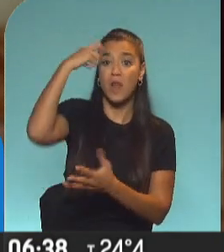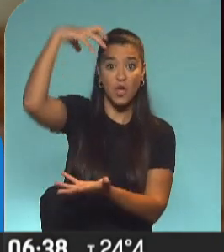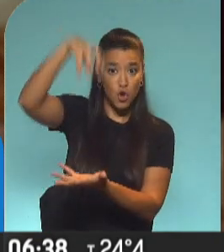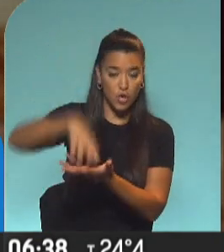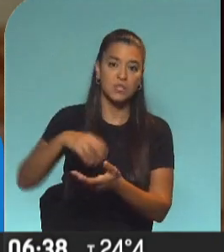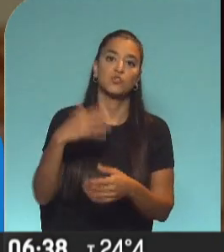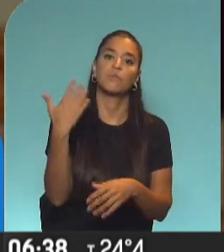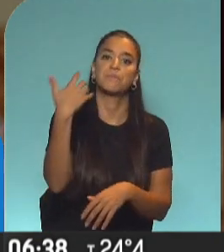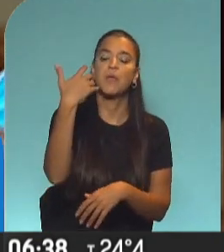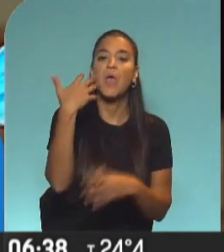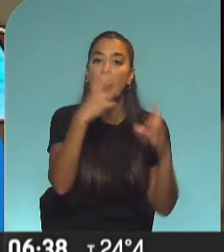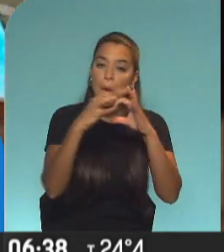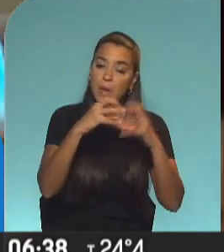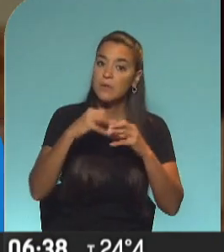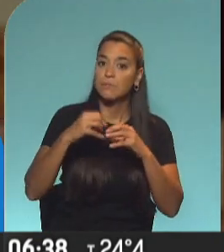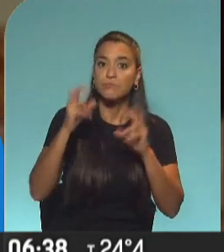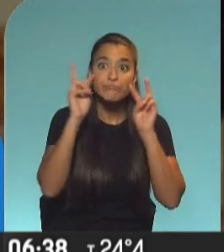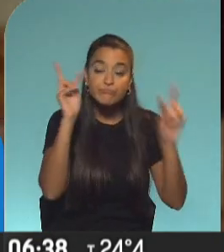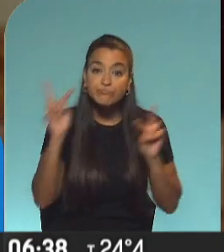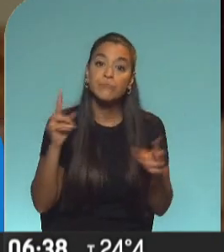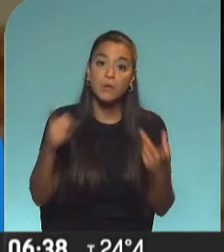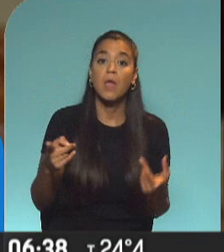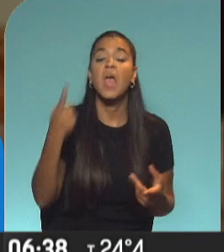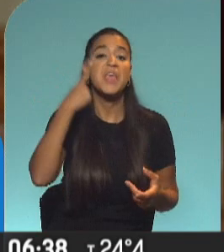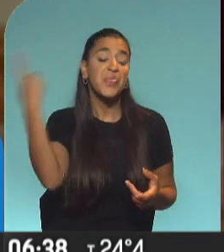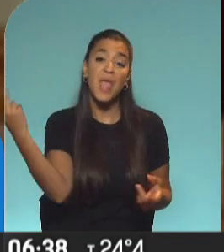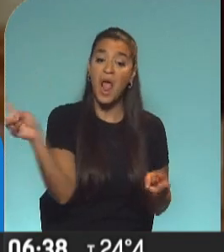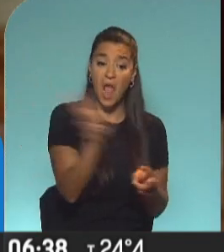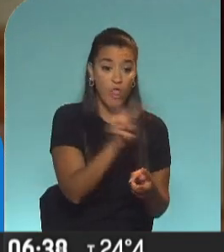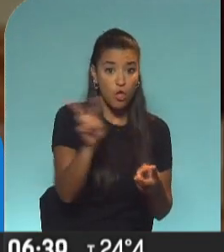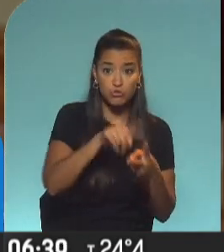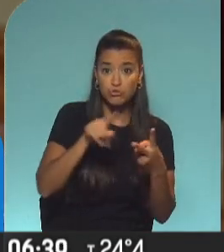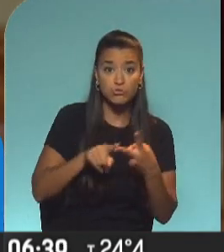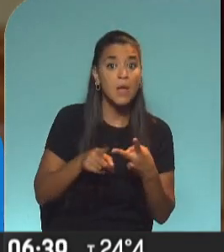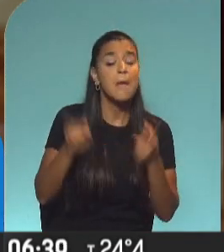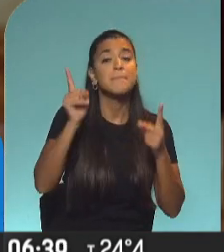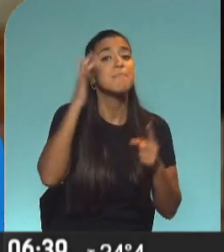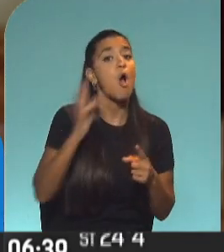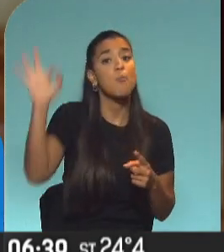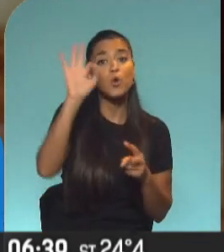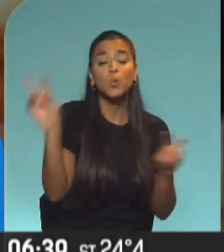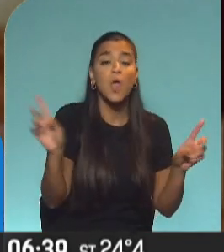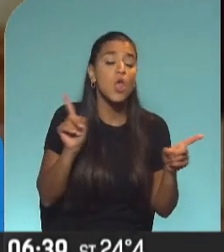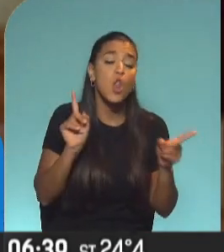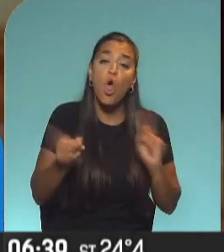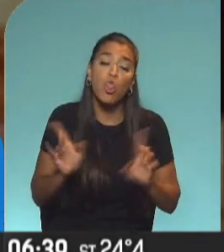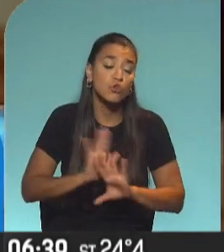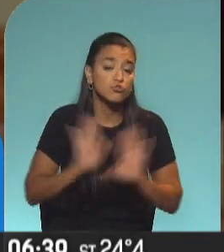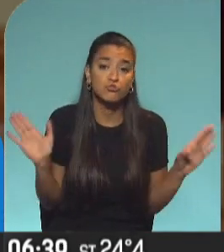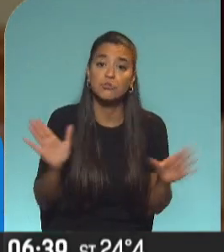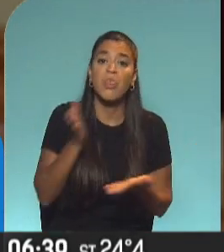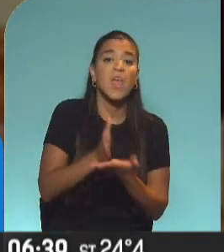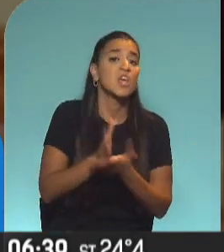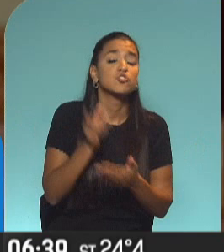este debate. Pretendemos que ambas ideas, ambas expresiones tengan las mismas oportunidades, los mismos derechos y